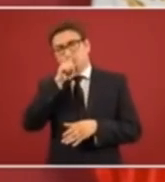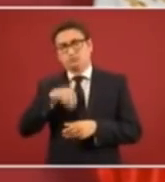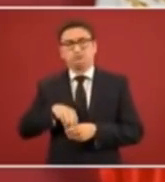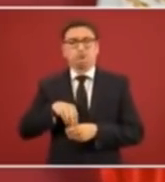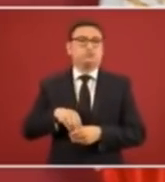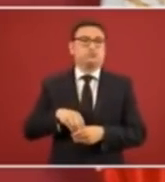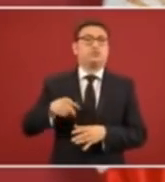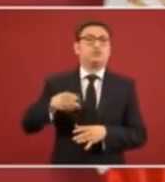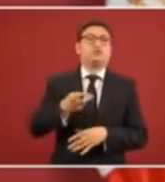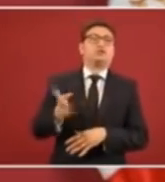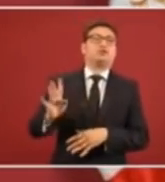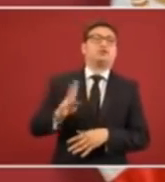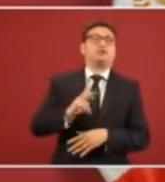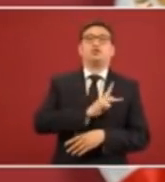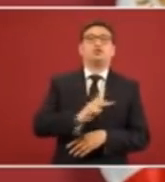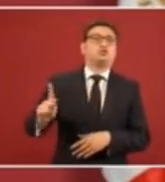Todos ellos